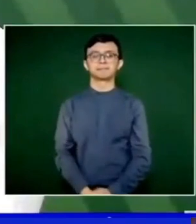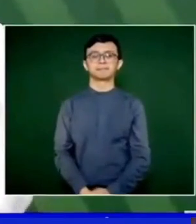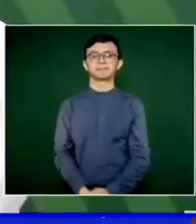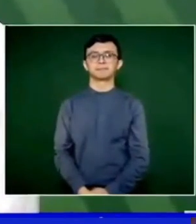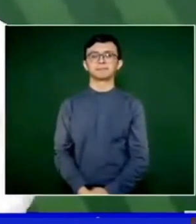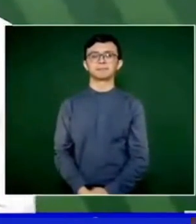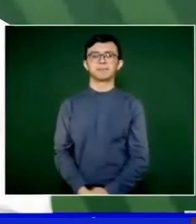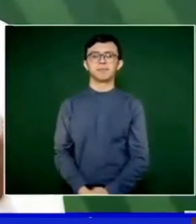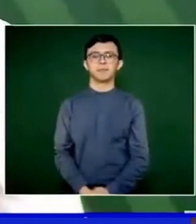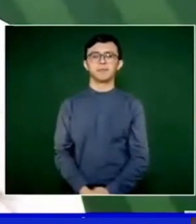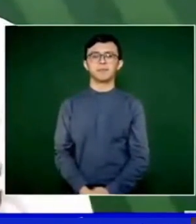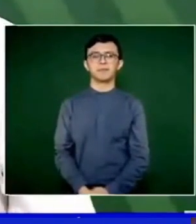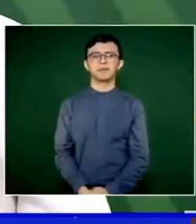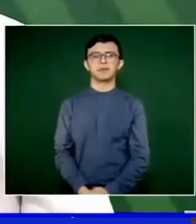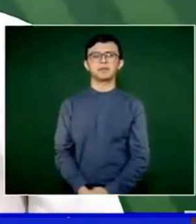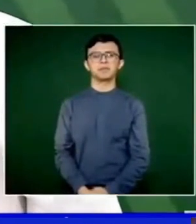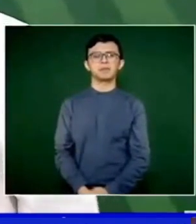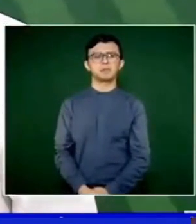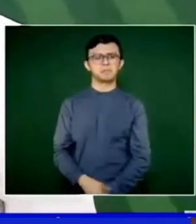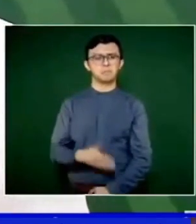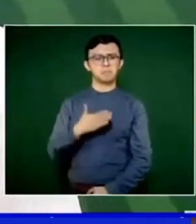Y mi pregunta